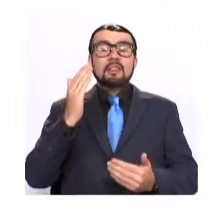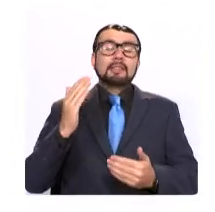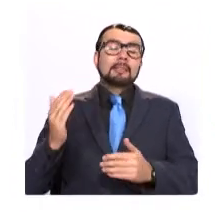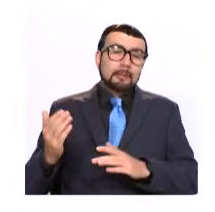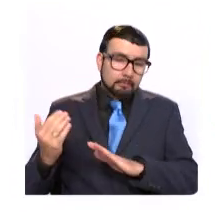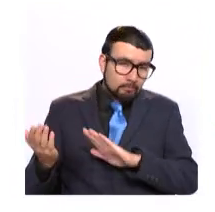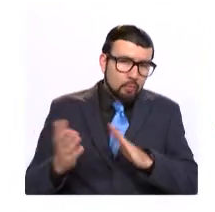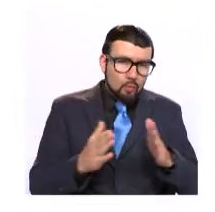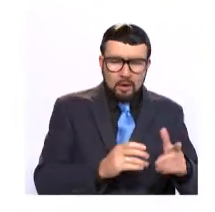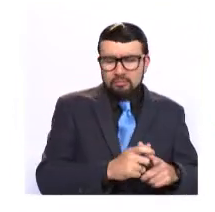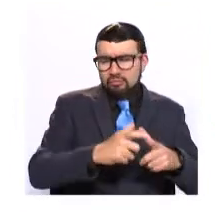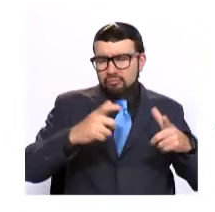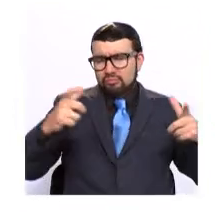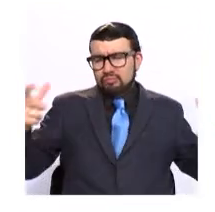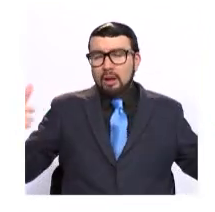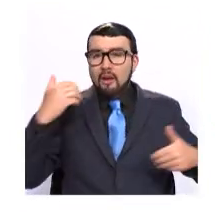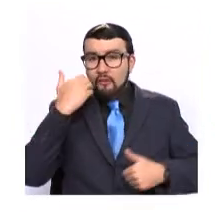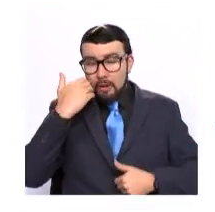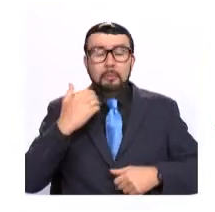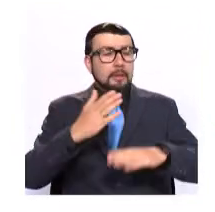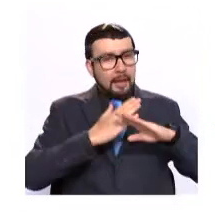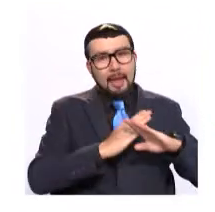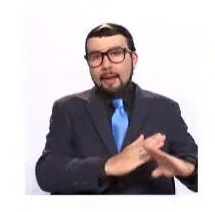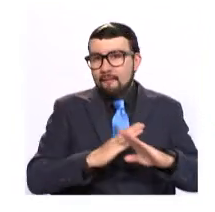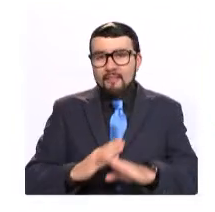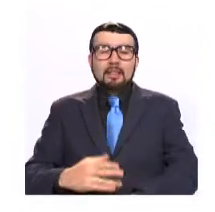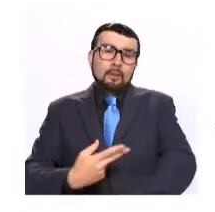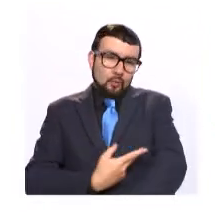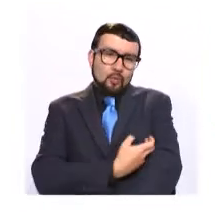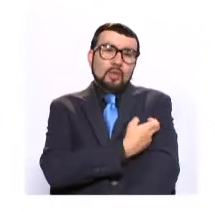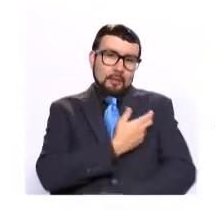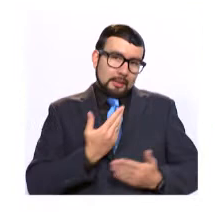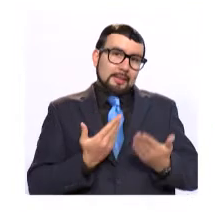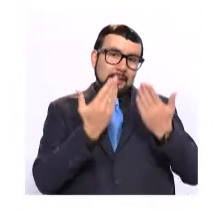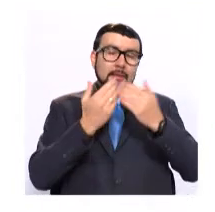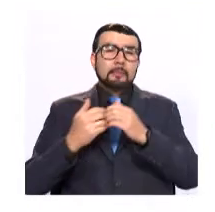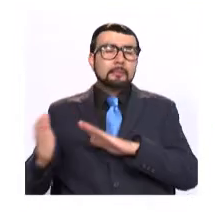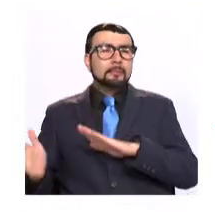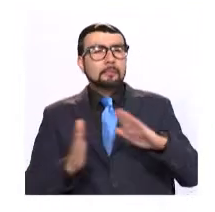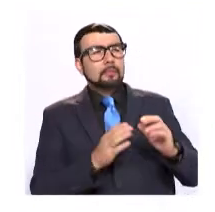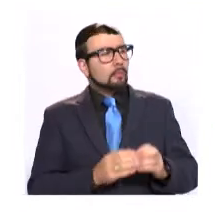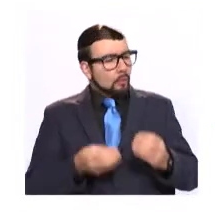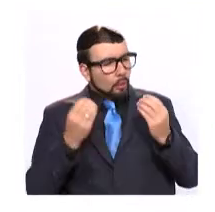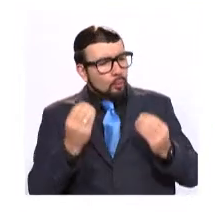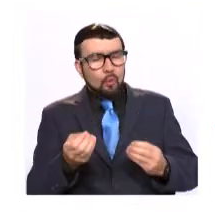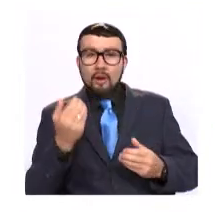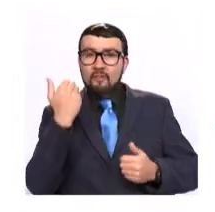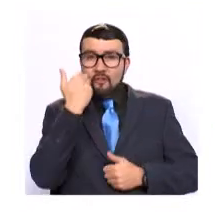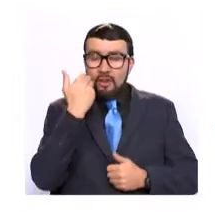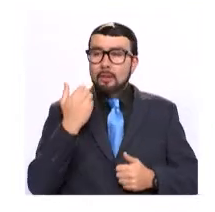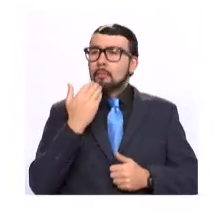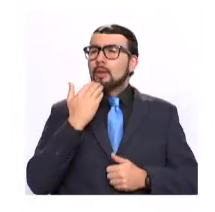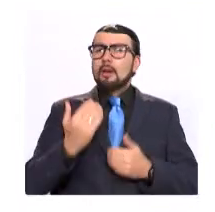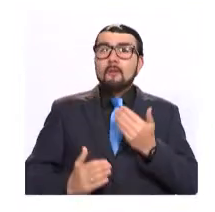que gran parte de estas enfermedades tienen una facilidad del contagio,